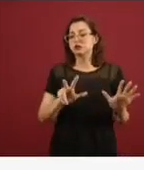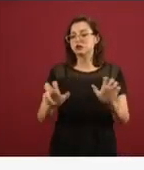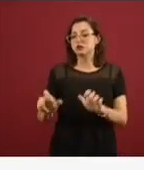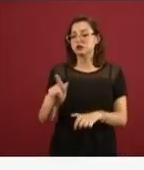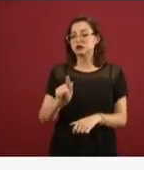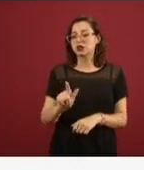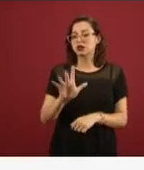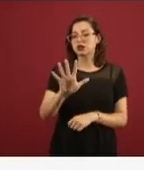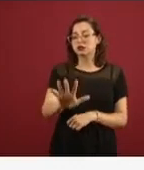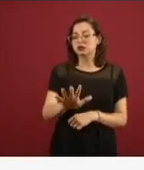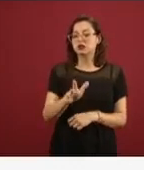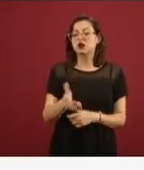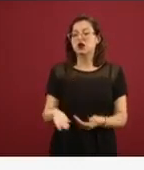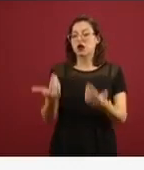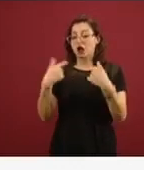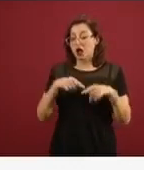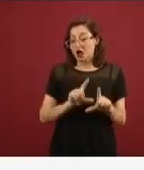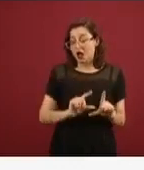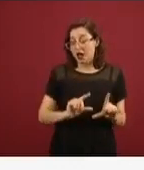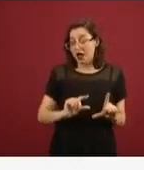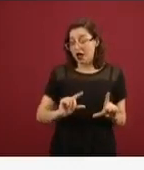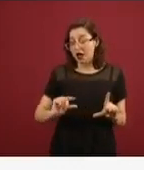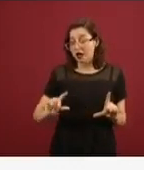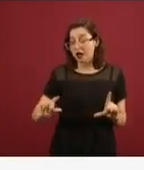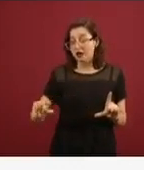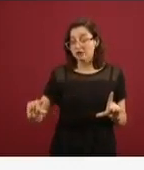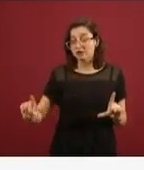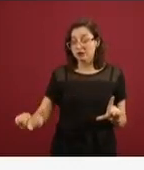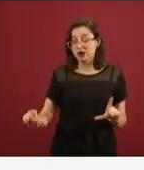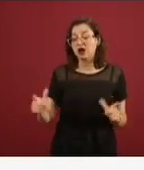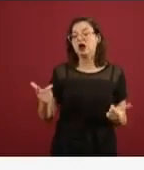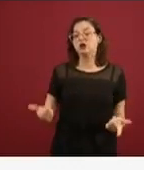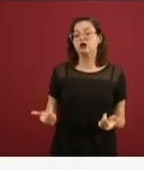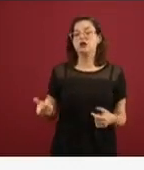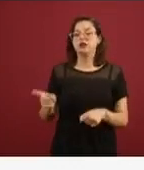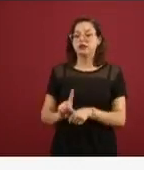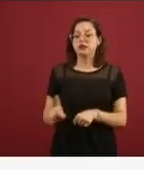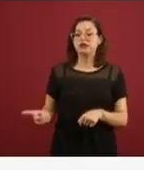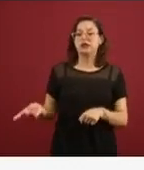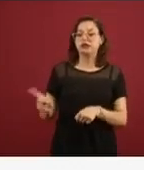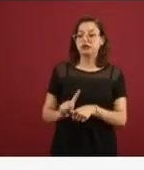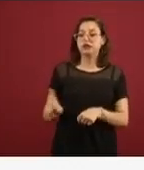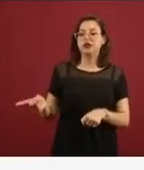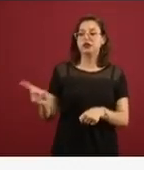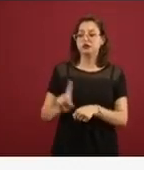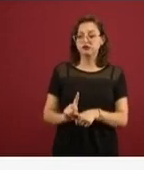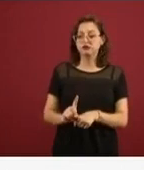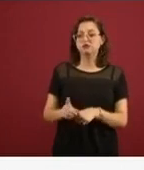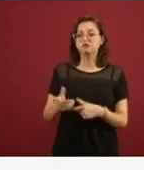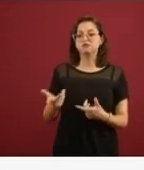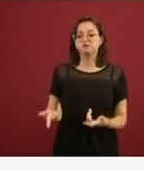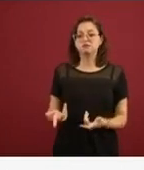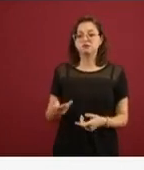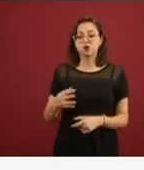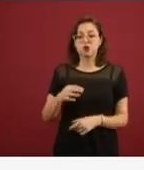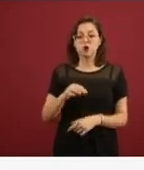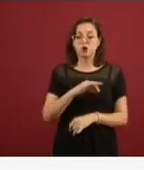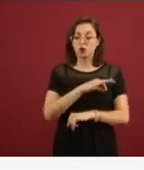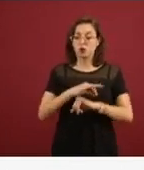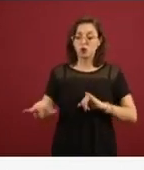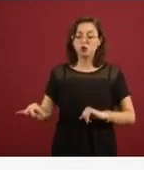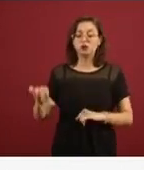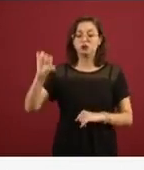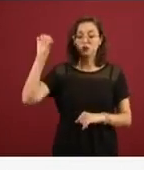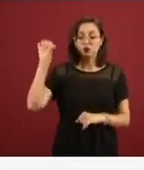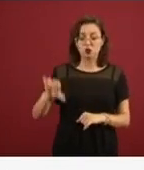6.875, y si vemos en las barras inferiores, que son los casos que se han confirmado día por día, pues bueno, para el último corte, que